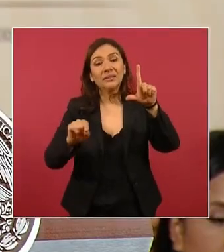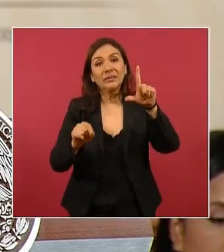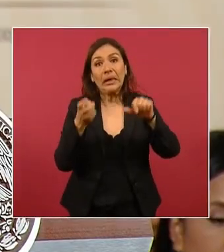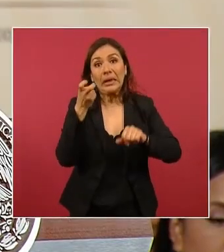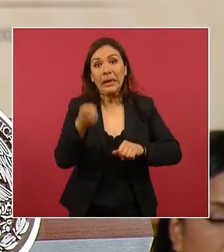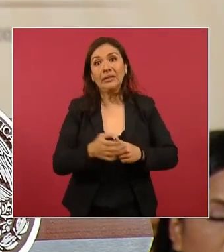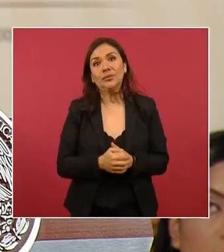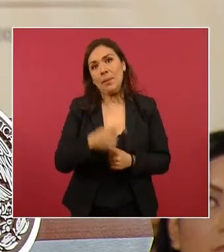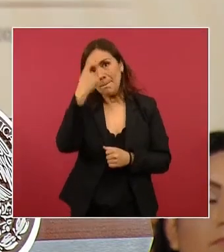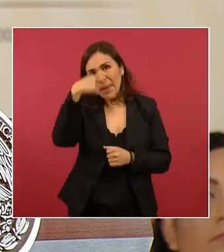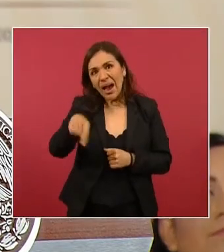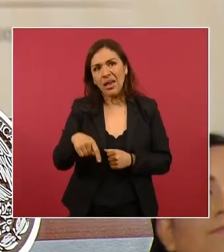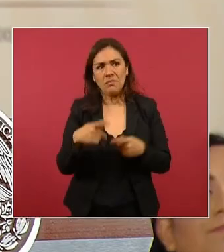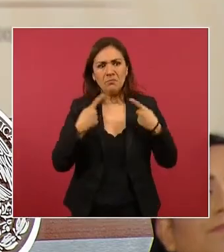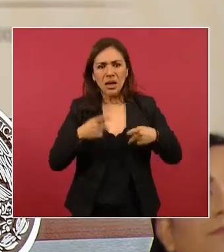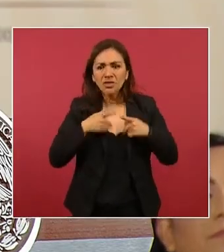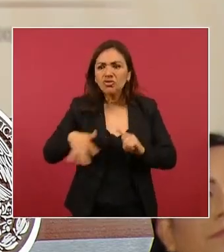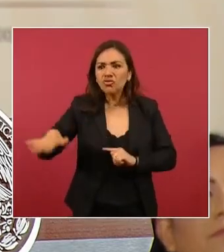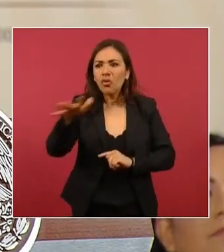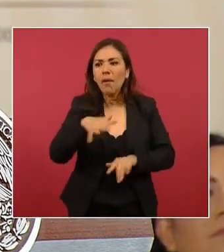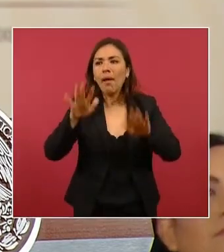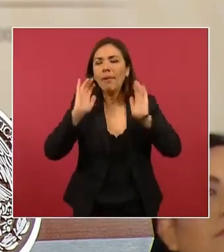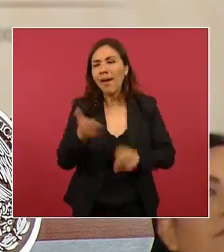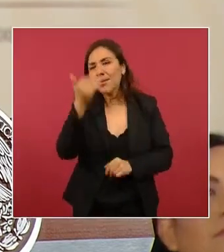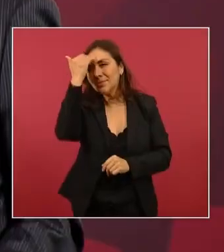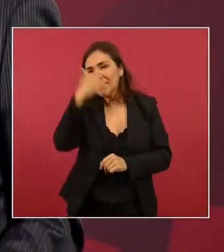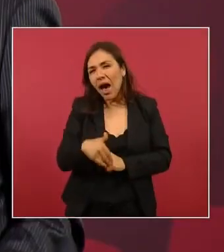en la creación de conciencia.